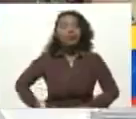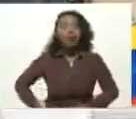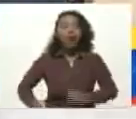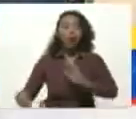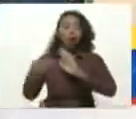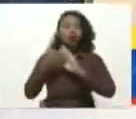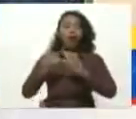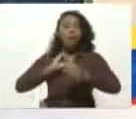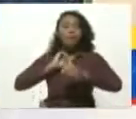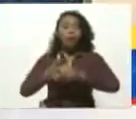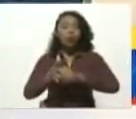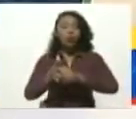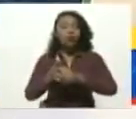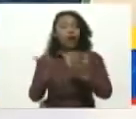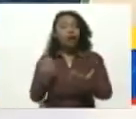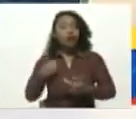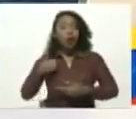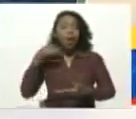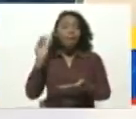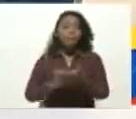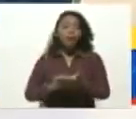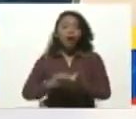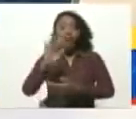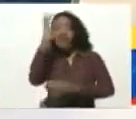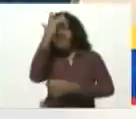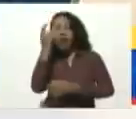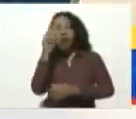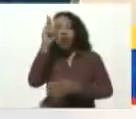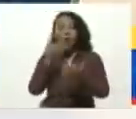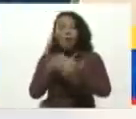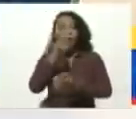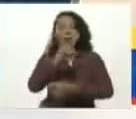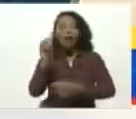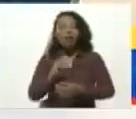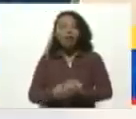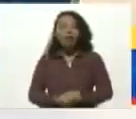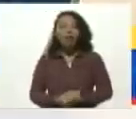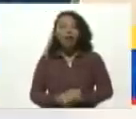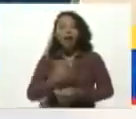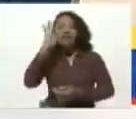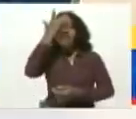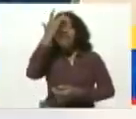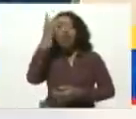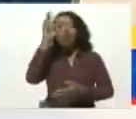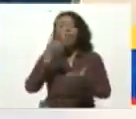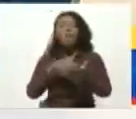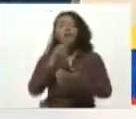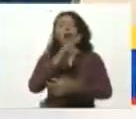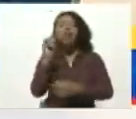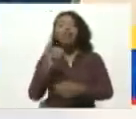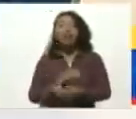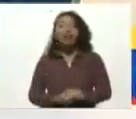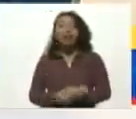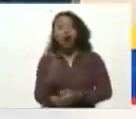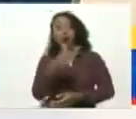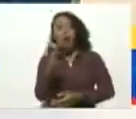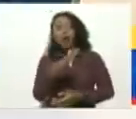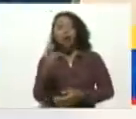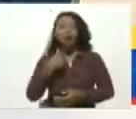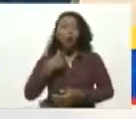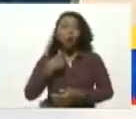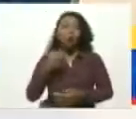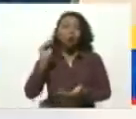el COVID que instalé por allá por febrero 2020. Febrero 2020 la instalé más o